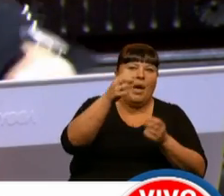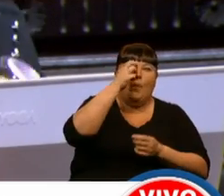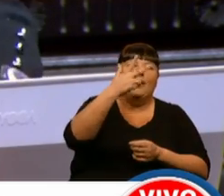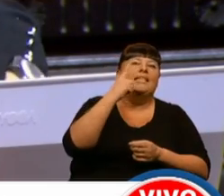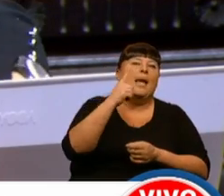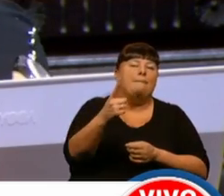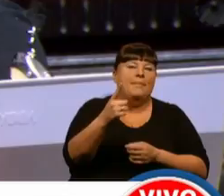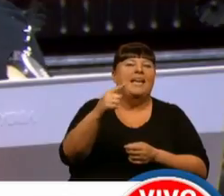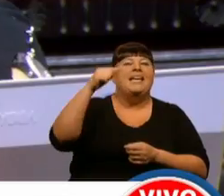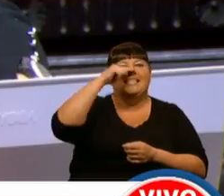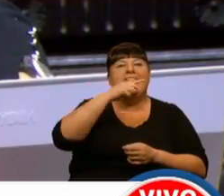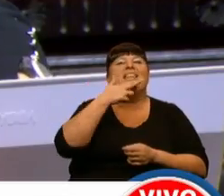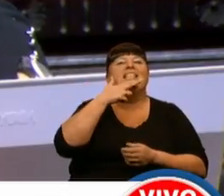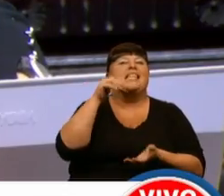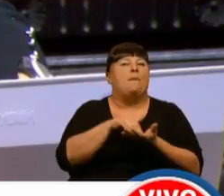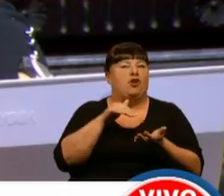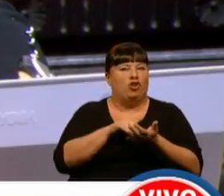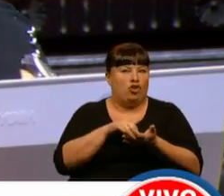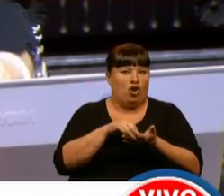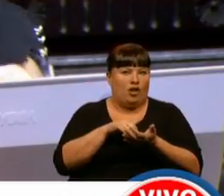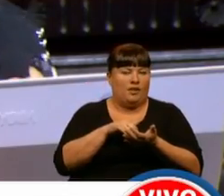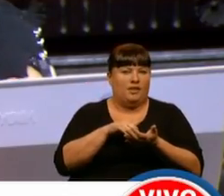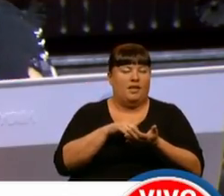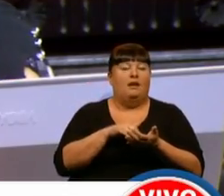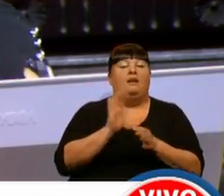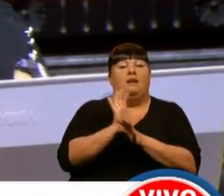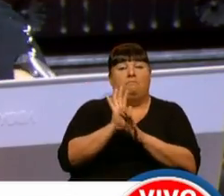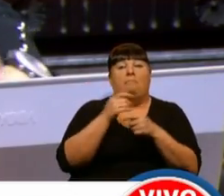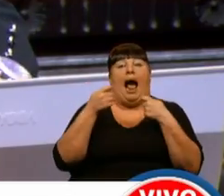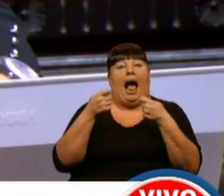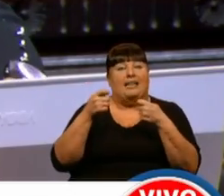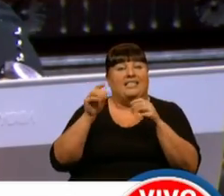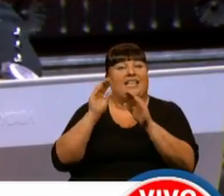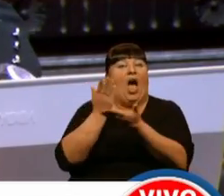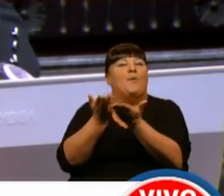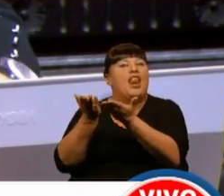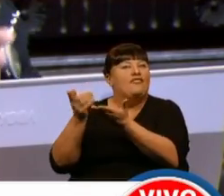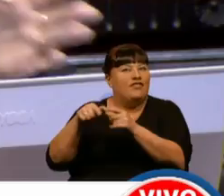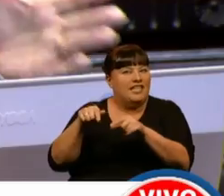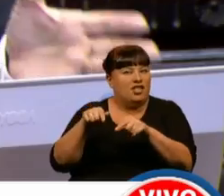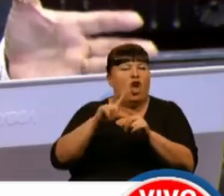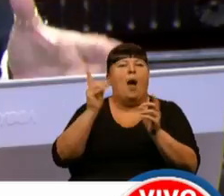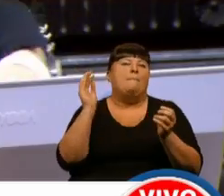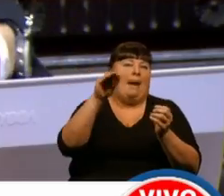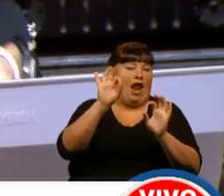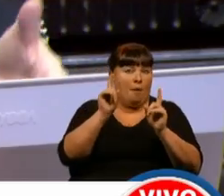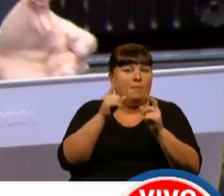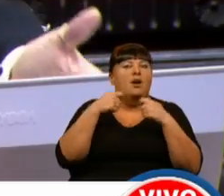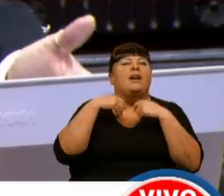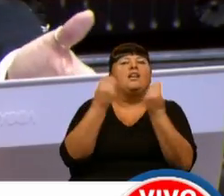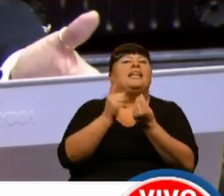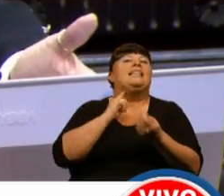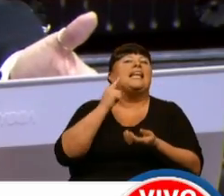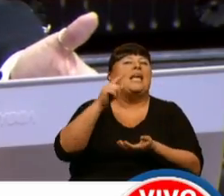mil 717 millones siendo que para cubrir los beneficios actuales sin la ampliación se requieren